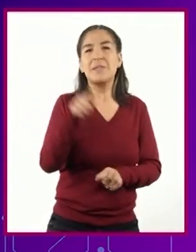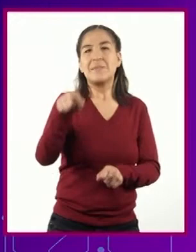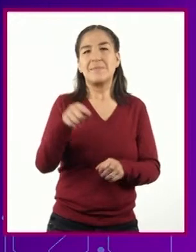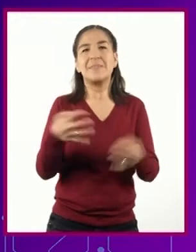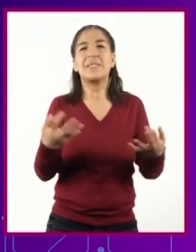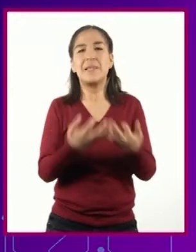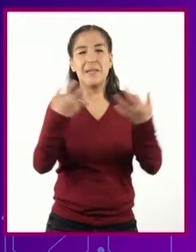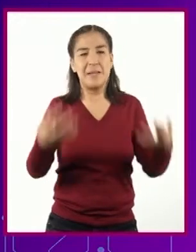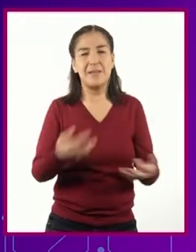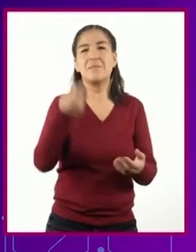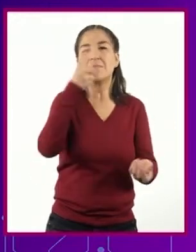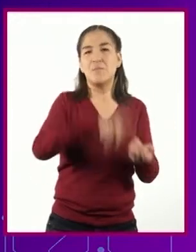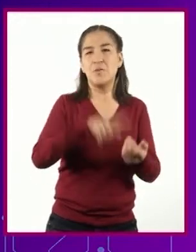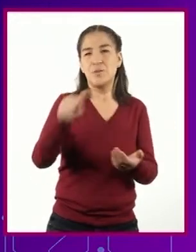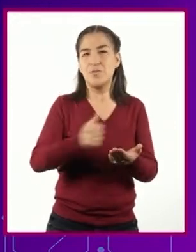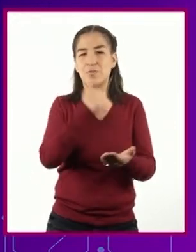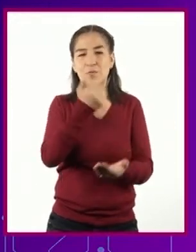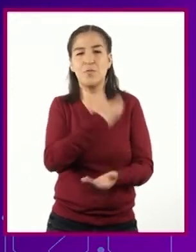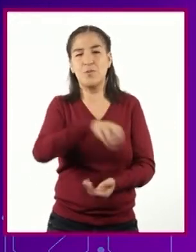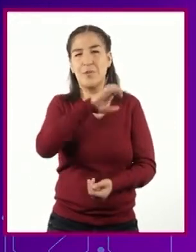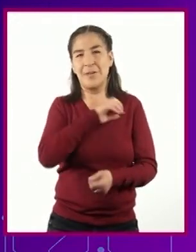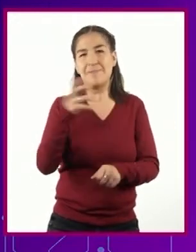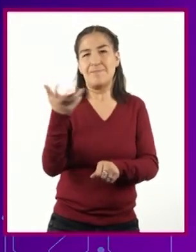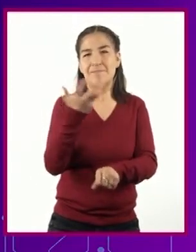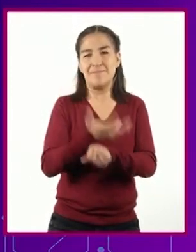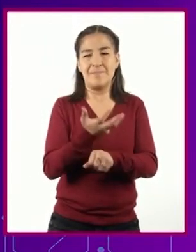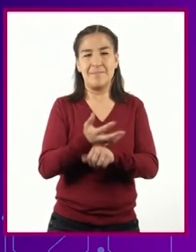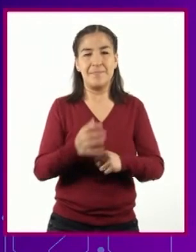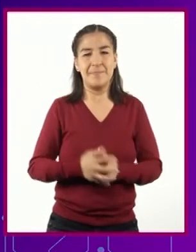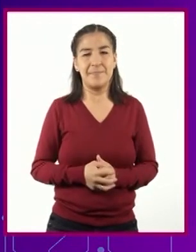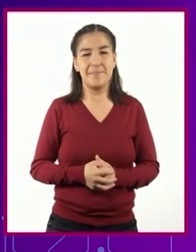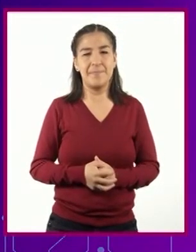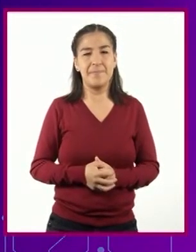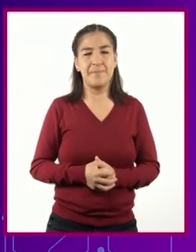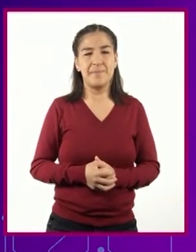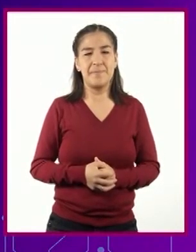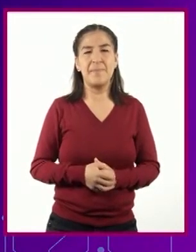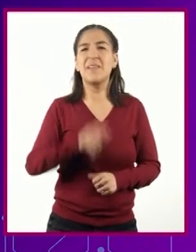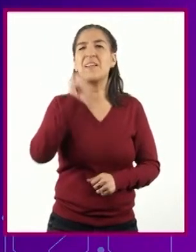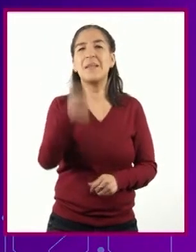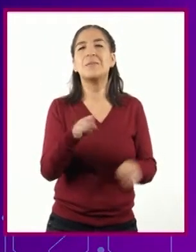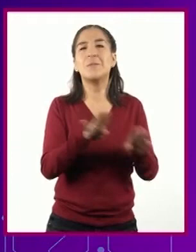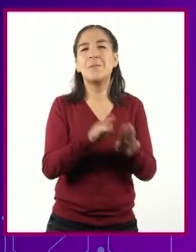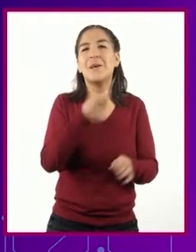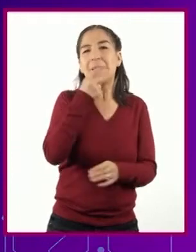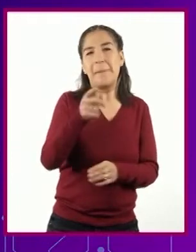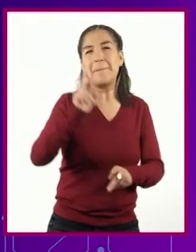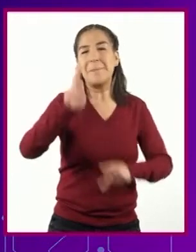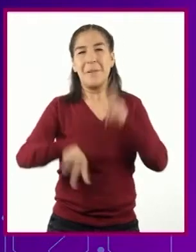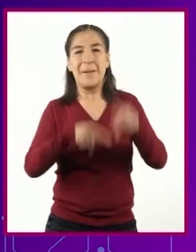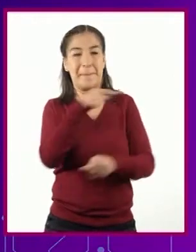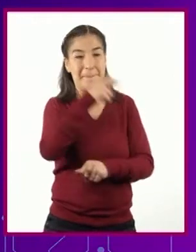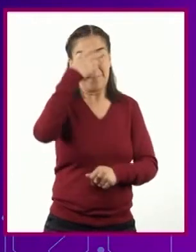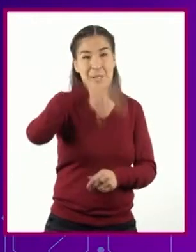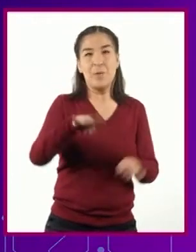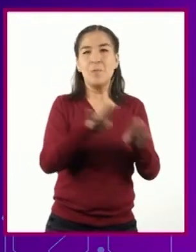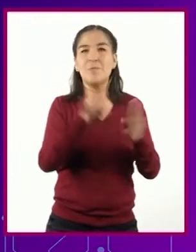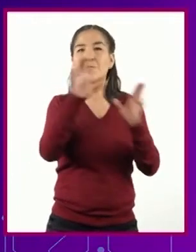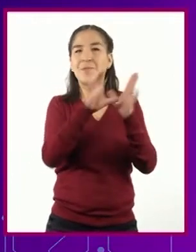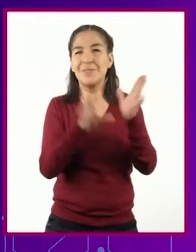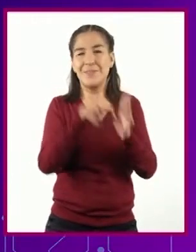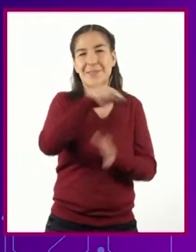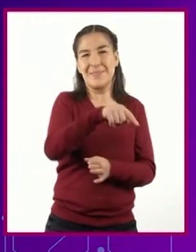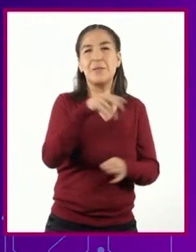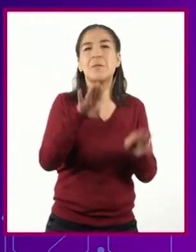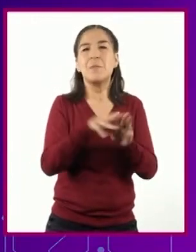otorgó tierra y ciudadanía a los estadounidenses. Con el pretexto de que México había adoptado una constitución centralista